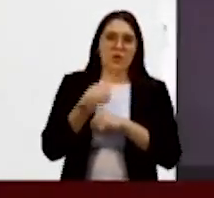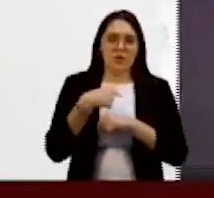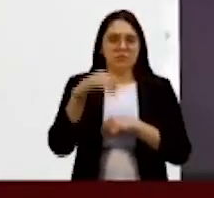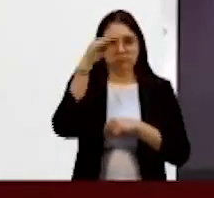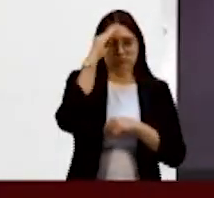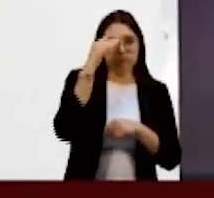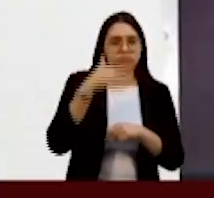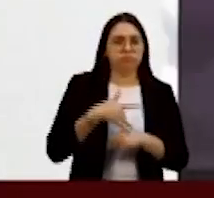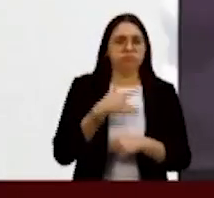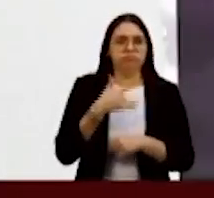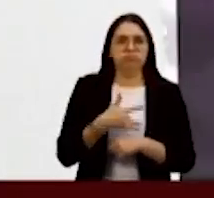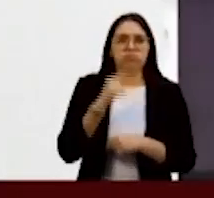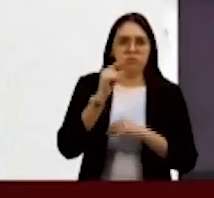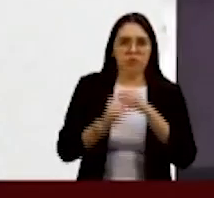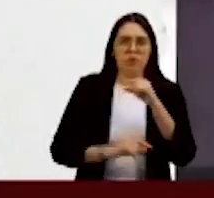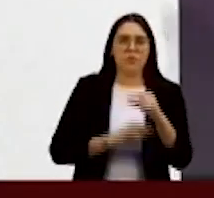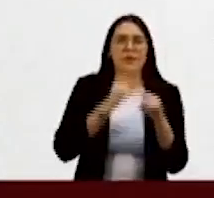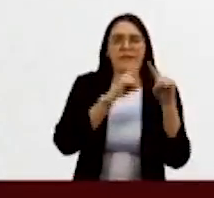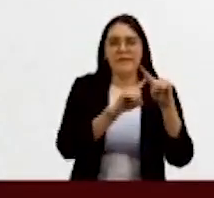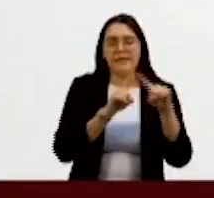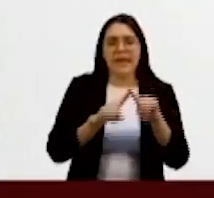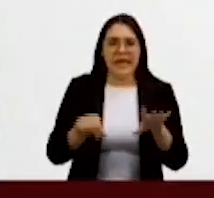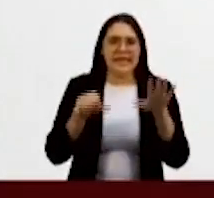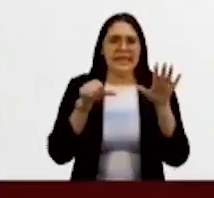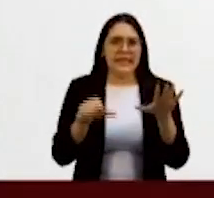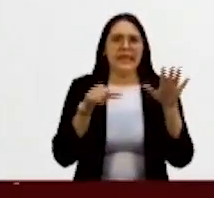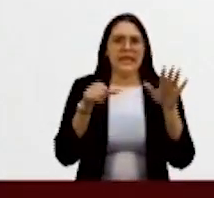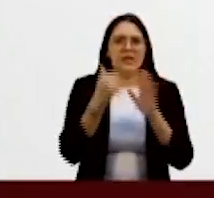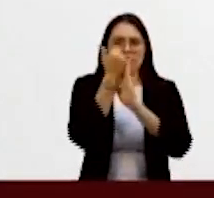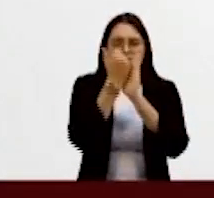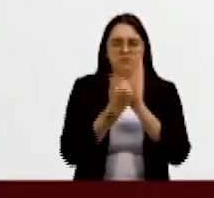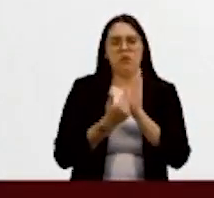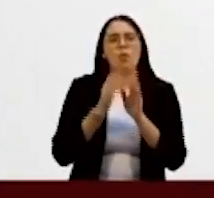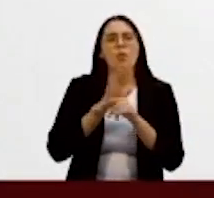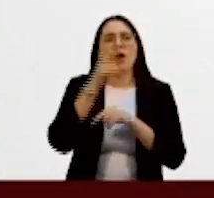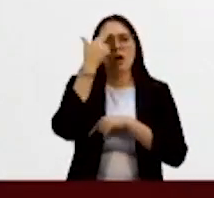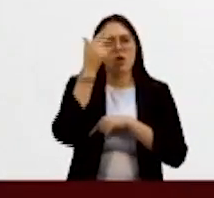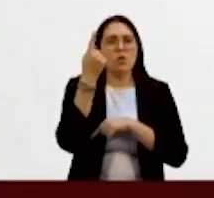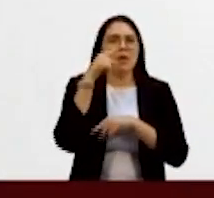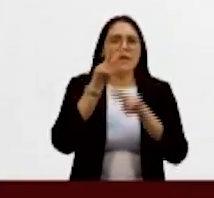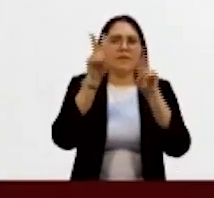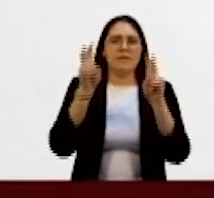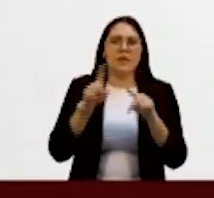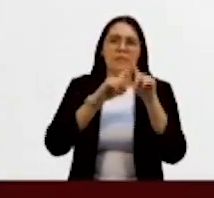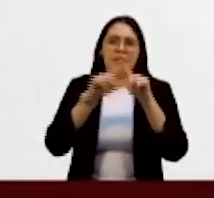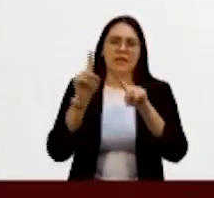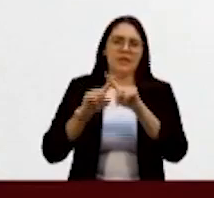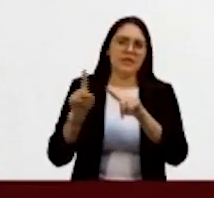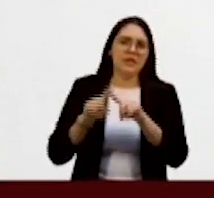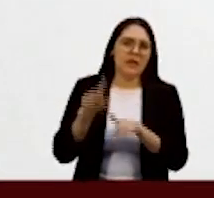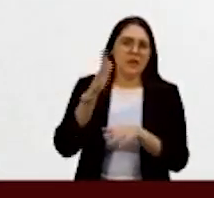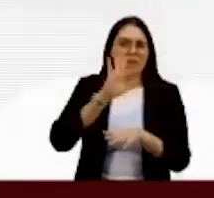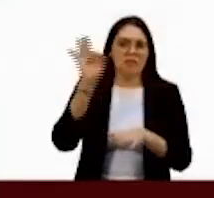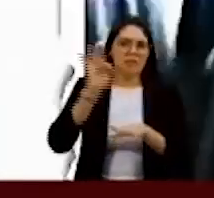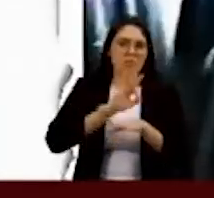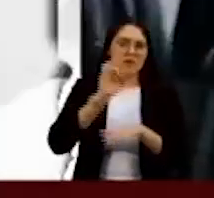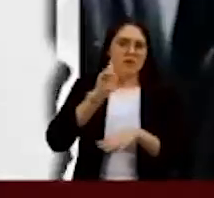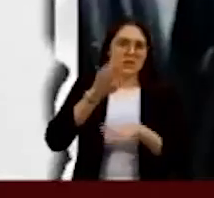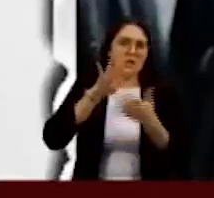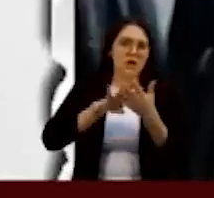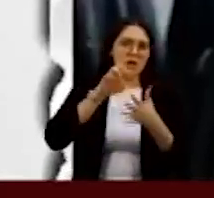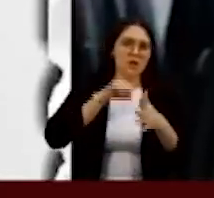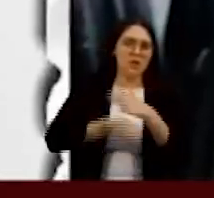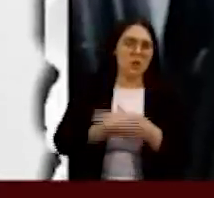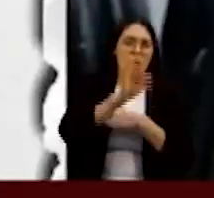considerar 16 razones de género, que podamos unificar la pena en todos los estados de 40 a 60 años de prisión,